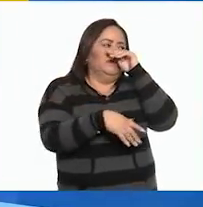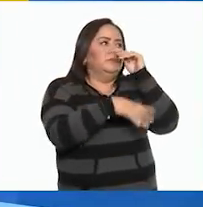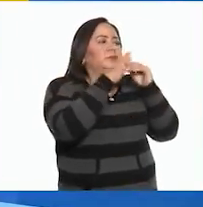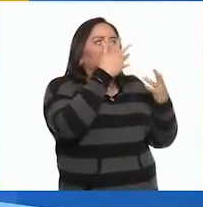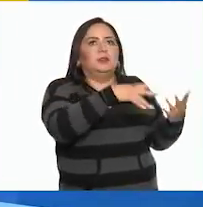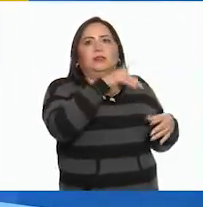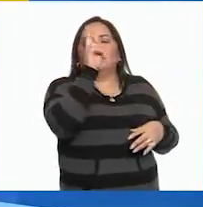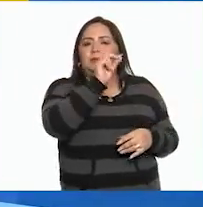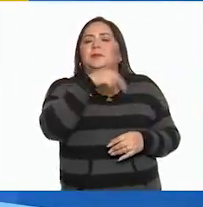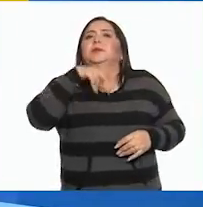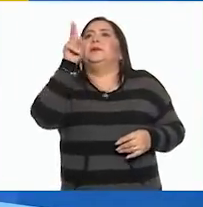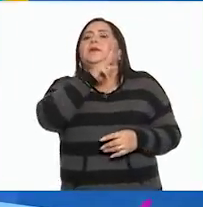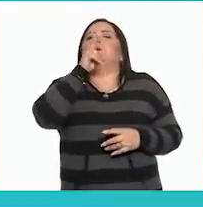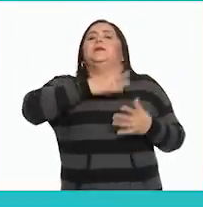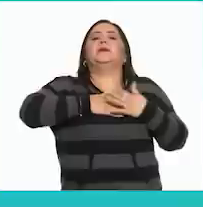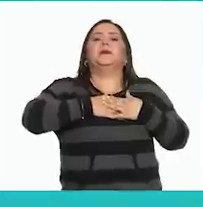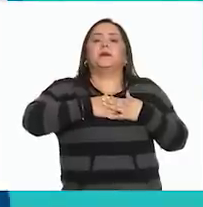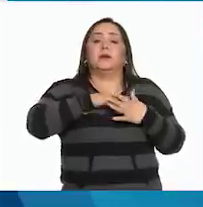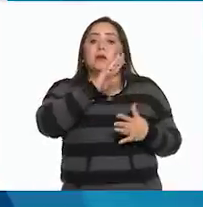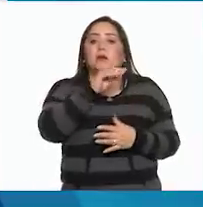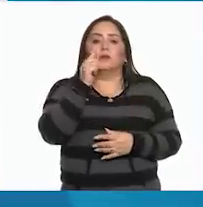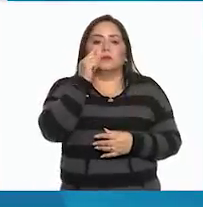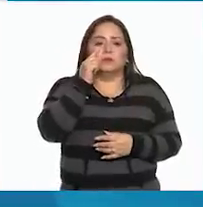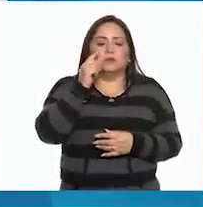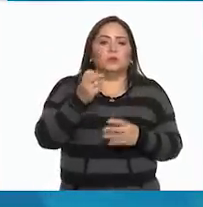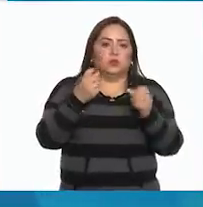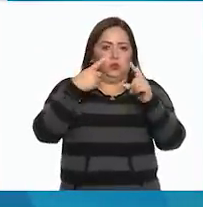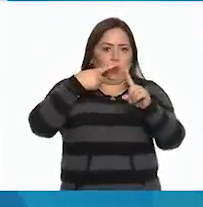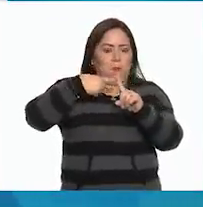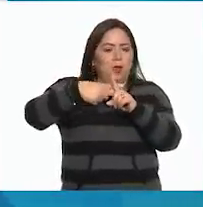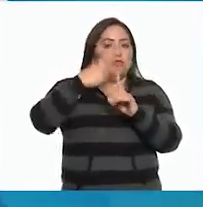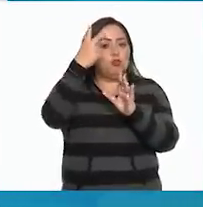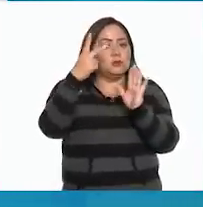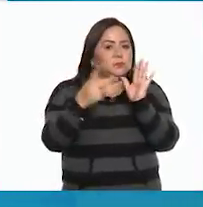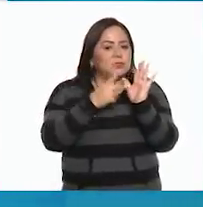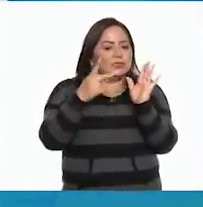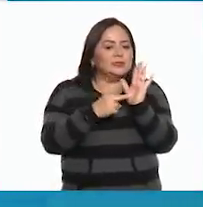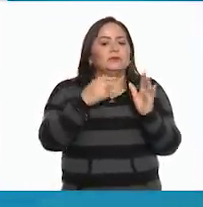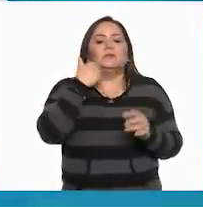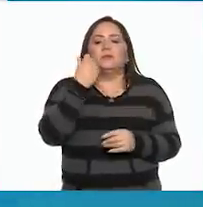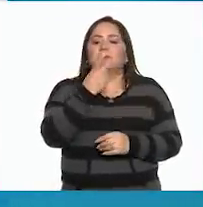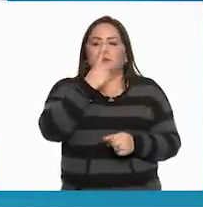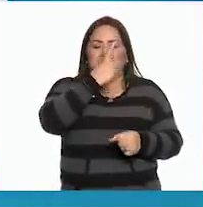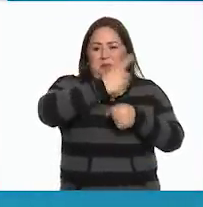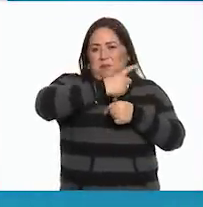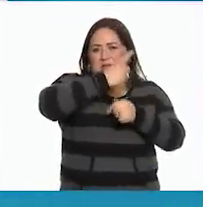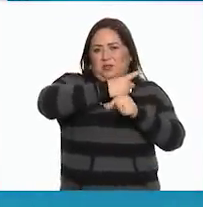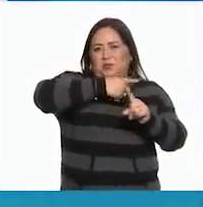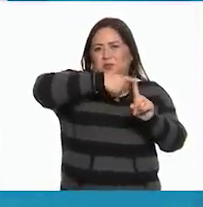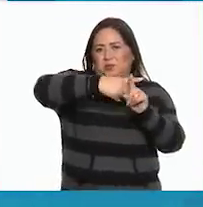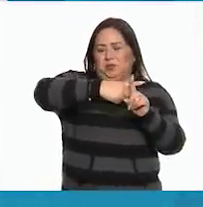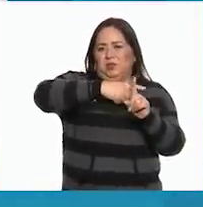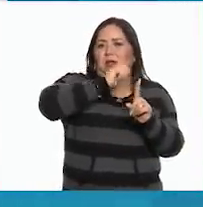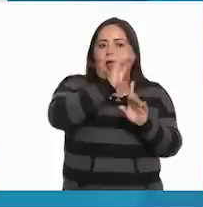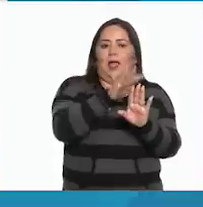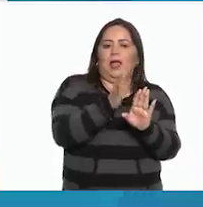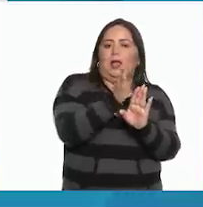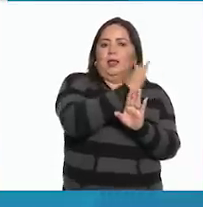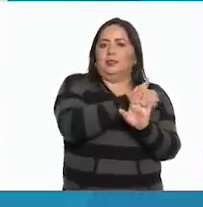déjame tomar aire. A ver, tuvimos que sumar 2 veces. Eso quiere decir que la primera suma corresponde a la figura 6.